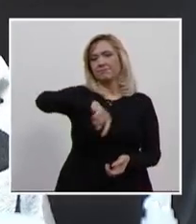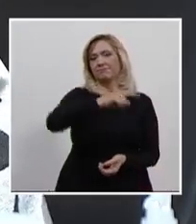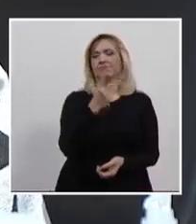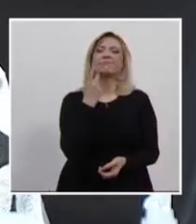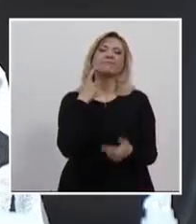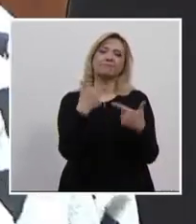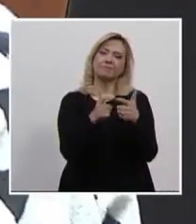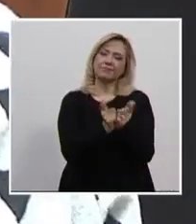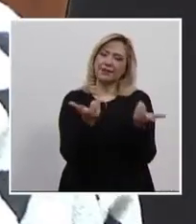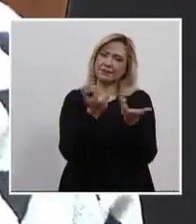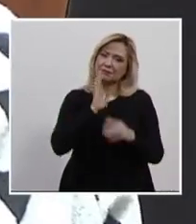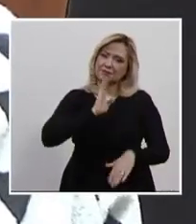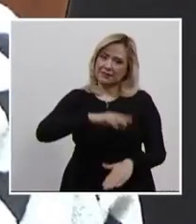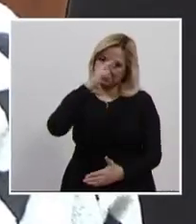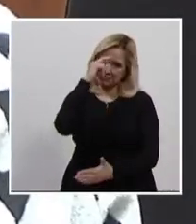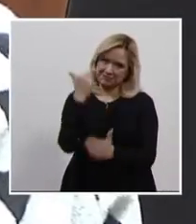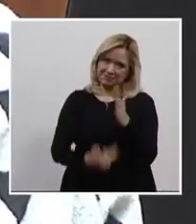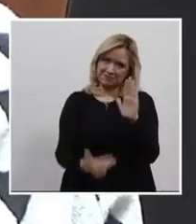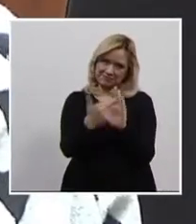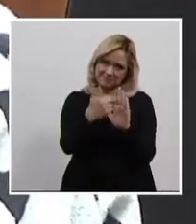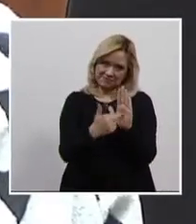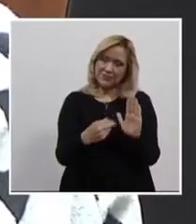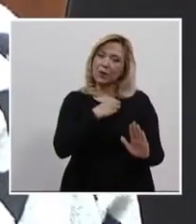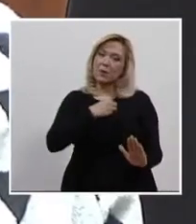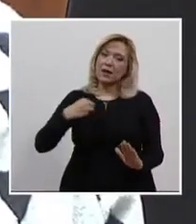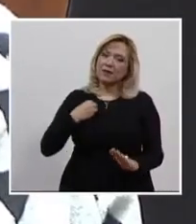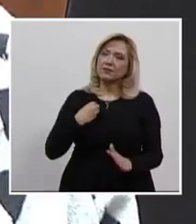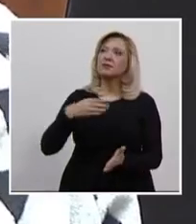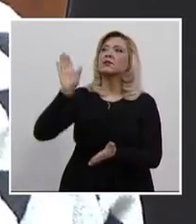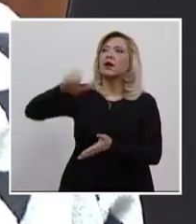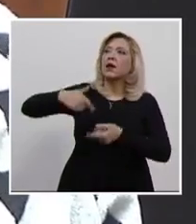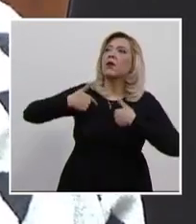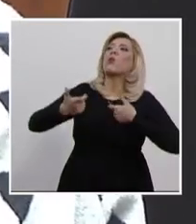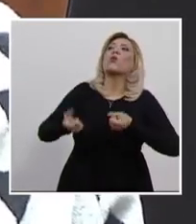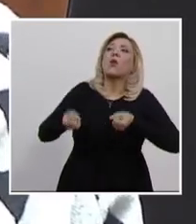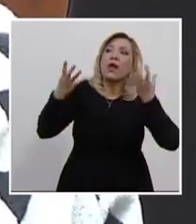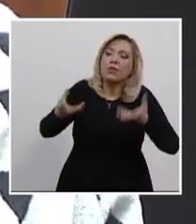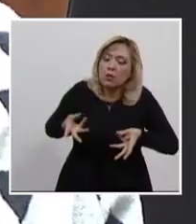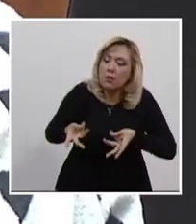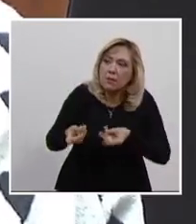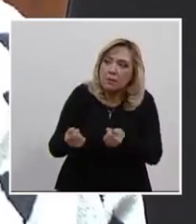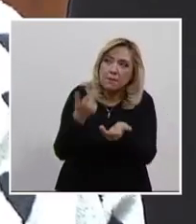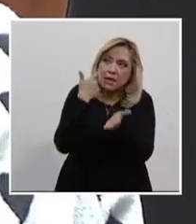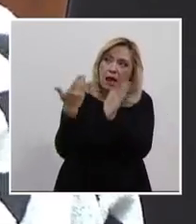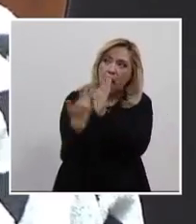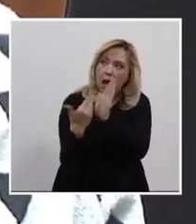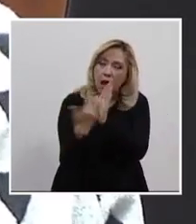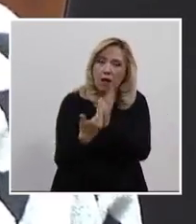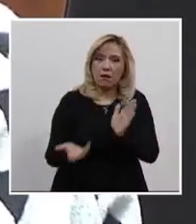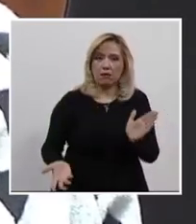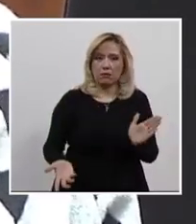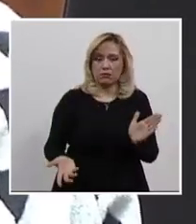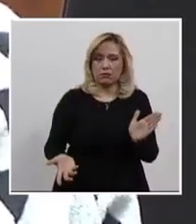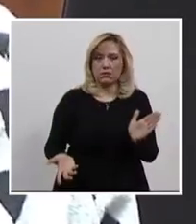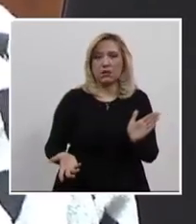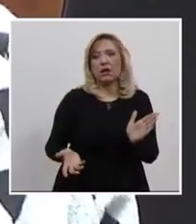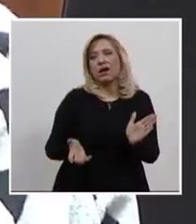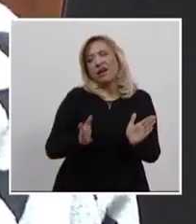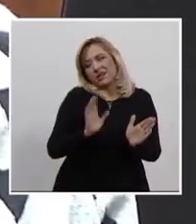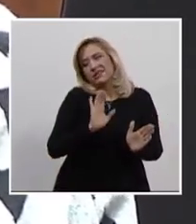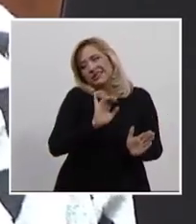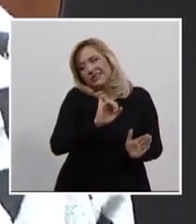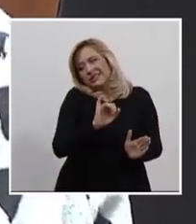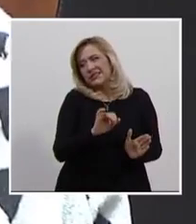actores políticos. La obligación de fiscalización y de rendición de cuentas no admite